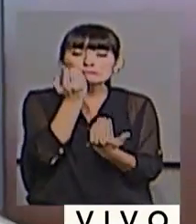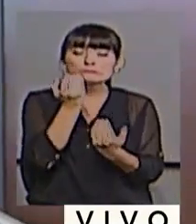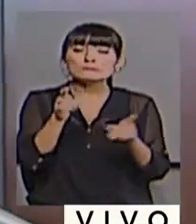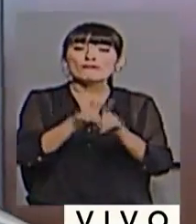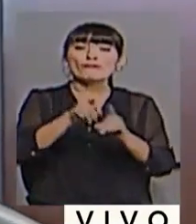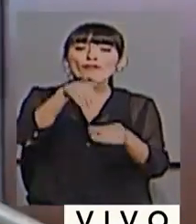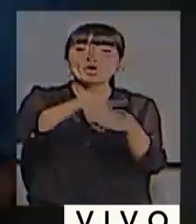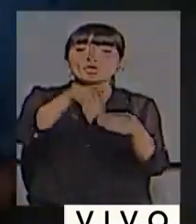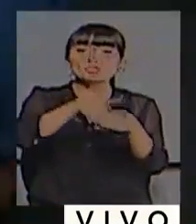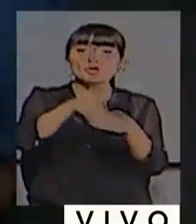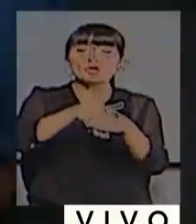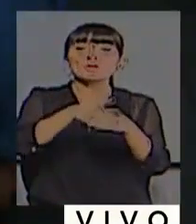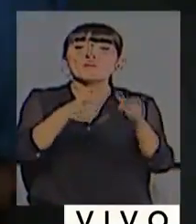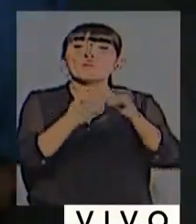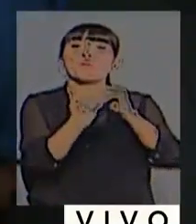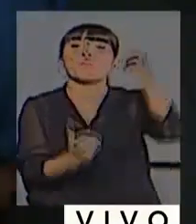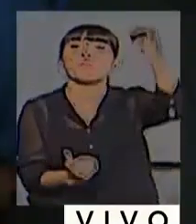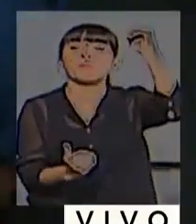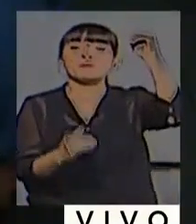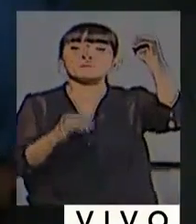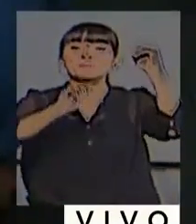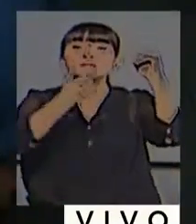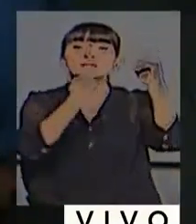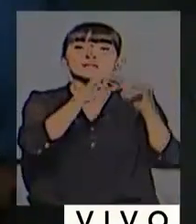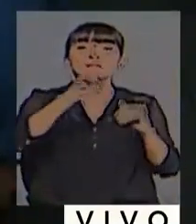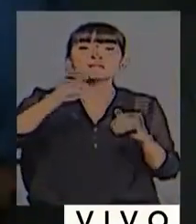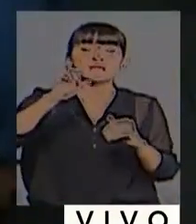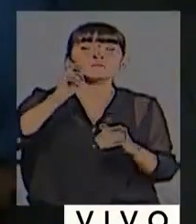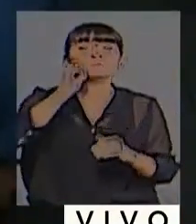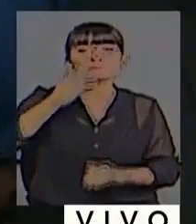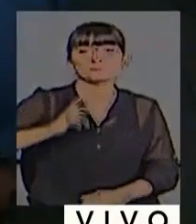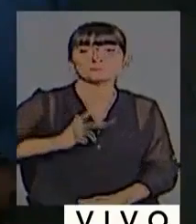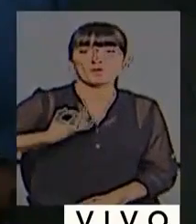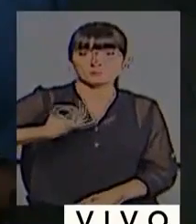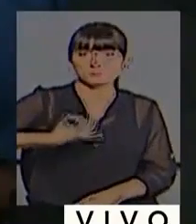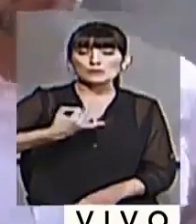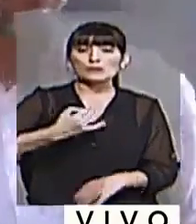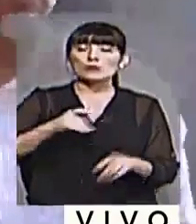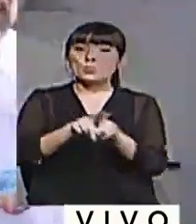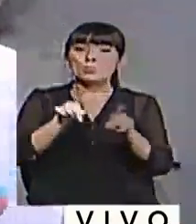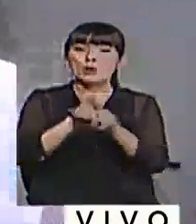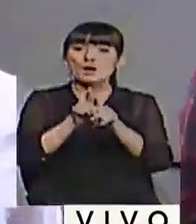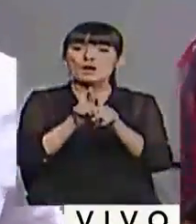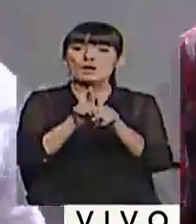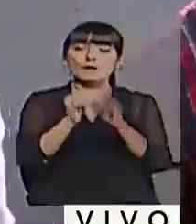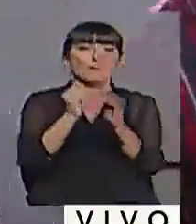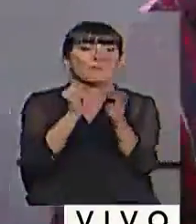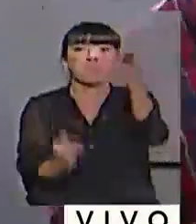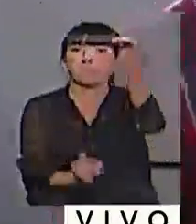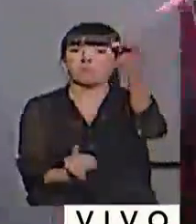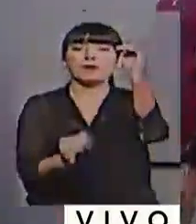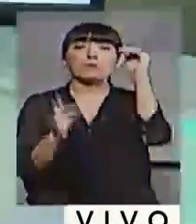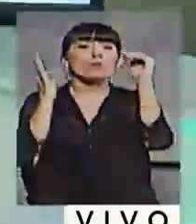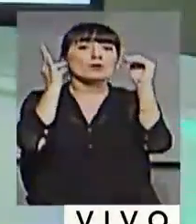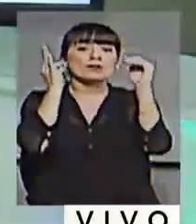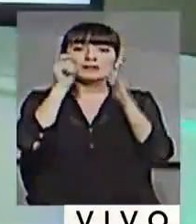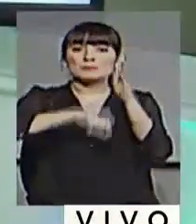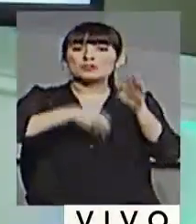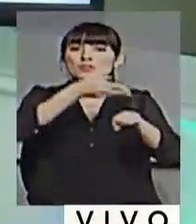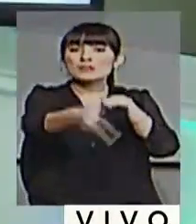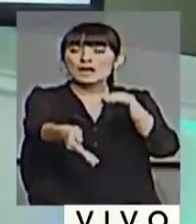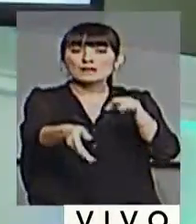mantienen muy lejos de Alejandro Guillier, la carta oficialista, e incluso es ampliamente superada por Beatriz Sánchez de irrupción tardía,